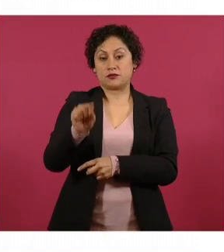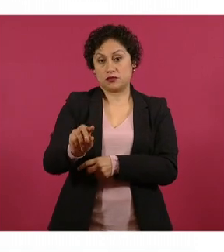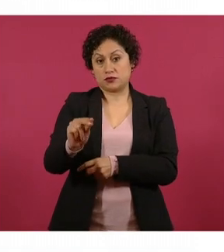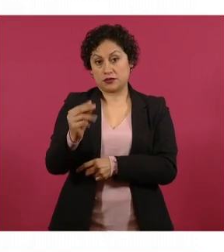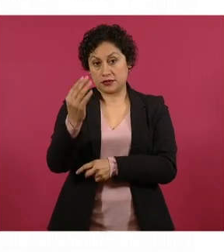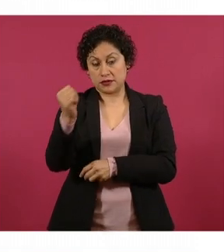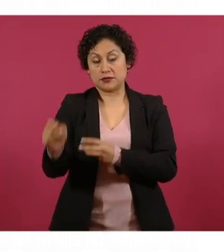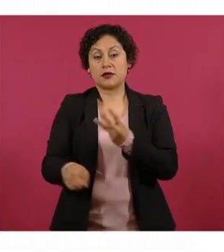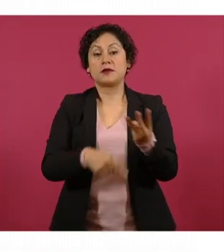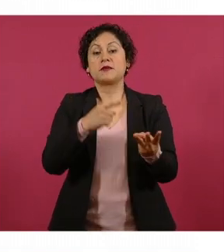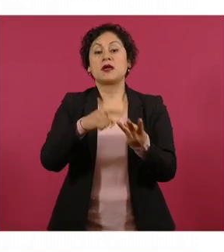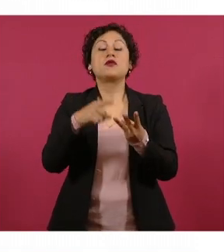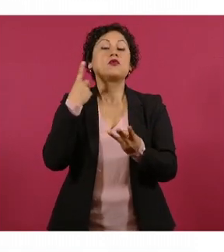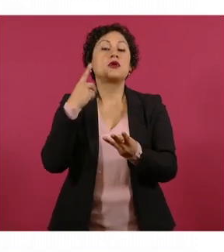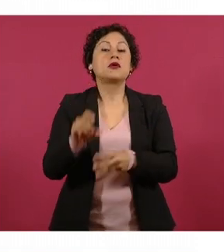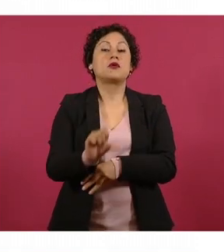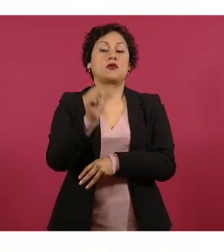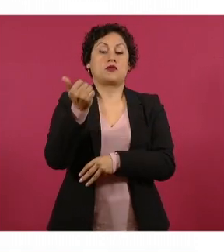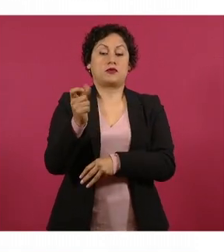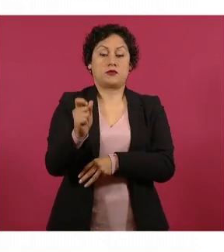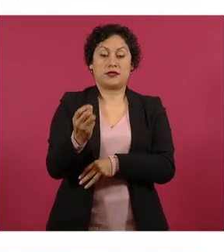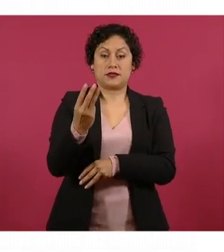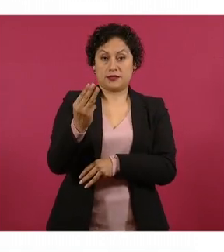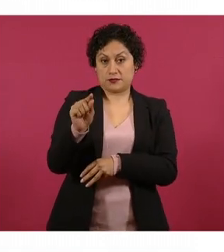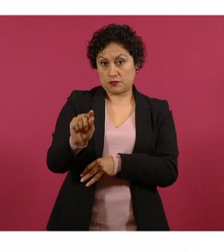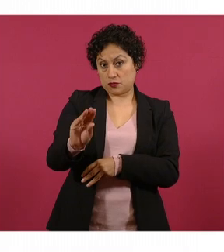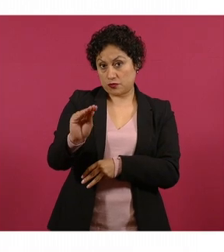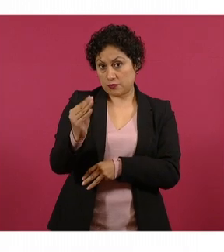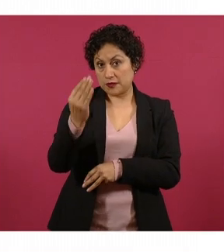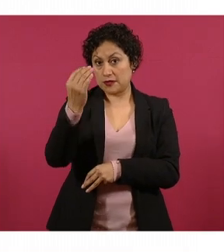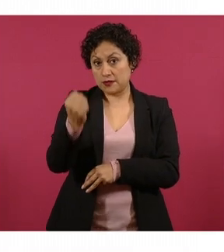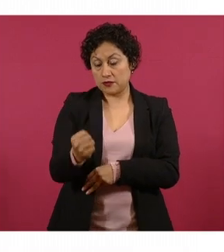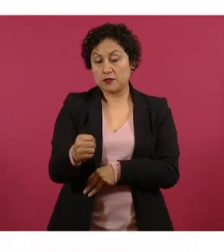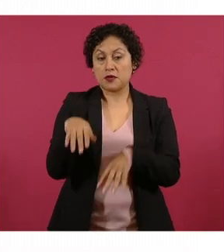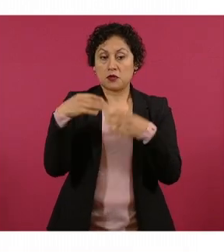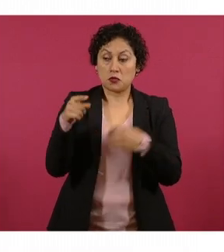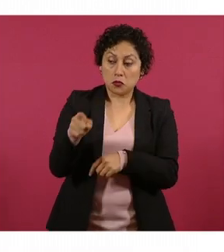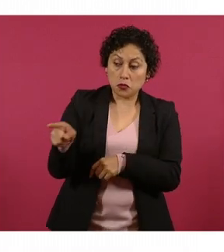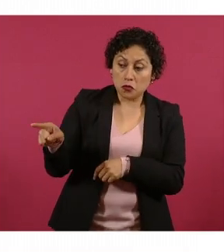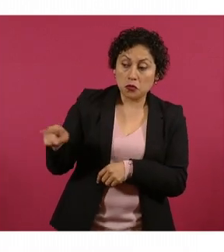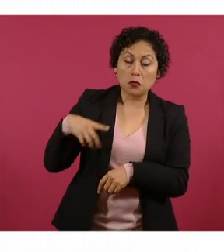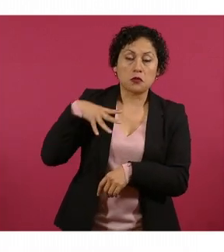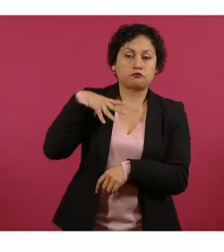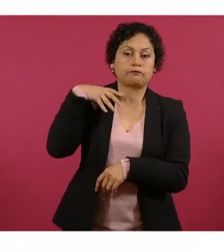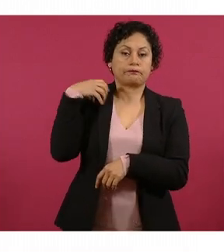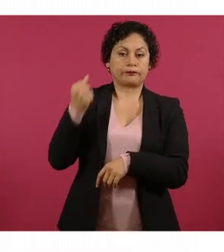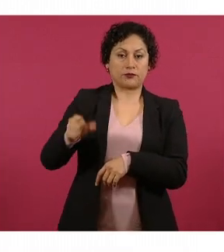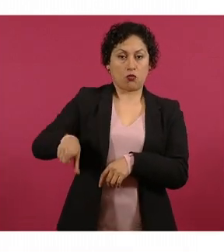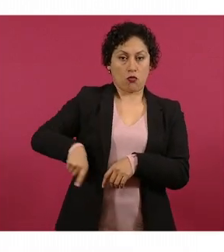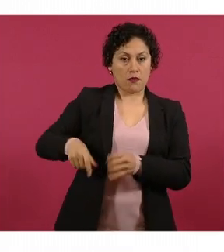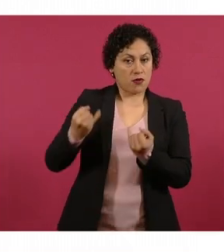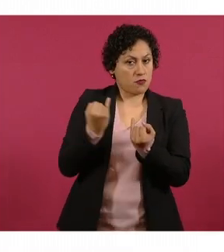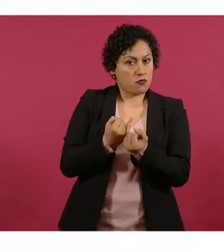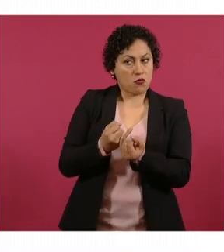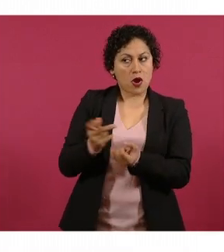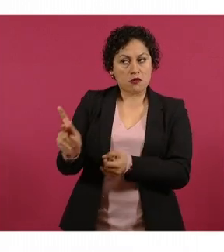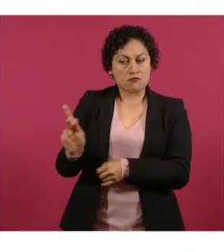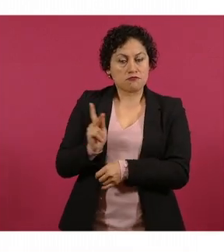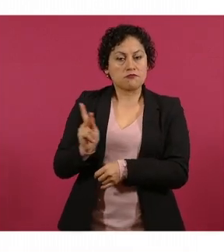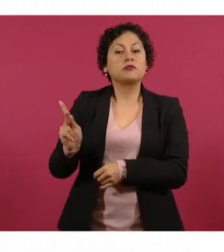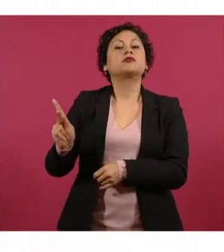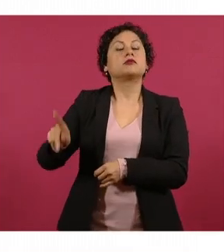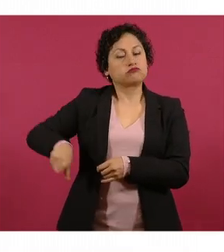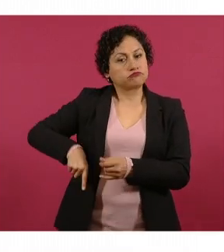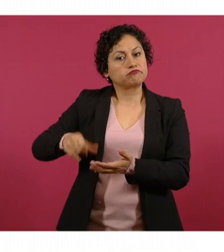Durango, 23.99. Ejemplos como estos correspondiendo al esfuerzo del Gobierno de México respecto de los incentivos fiscales